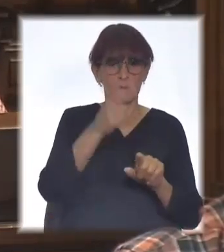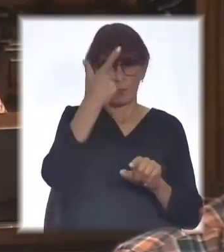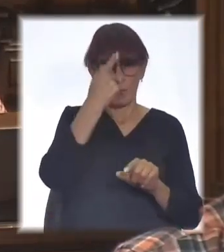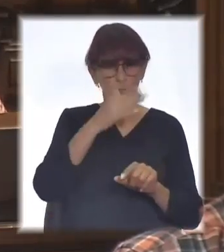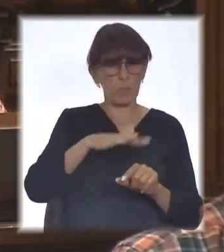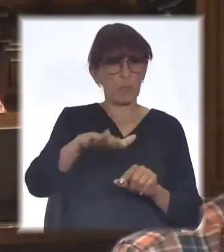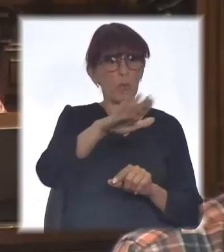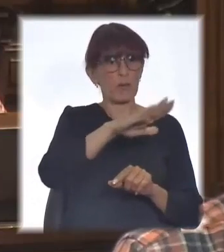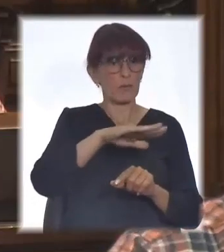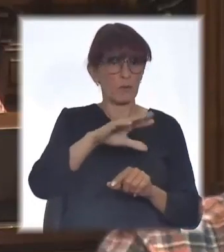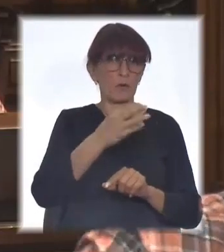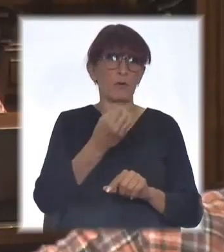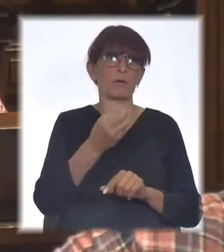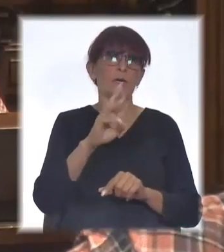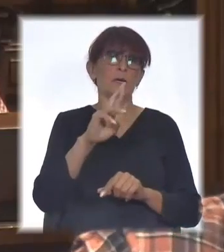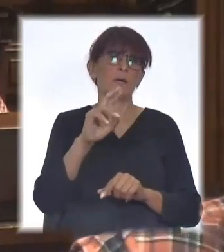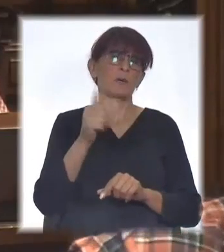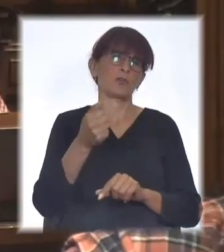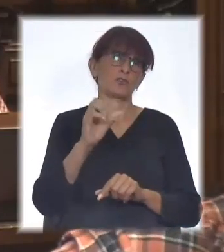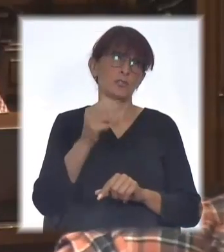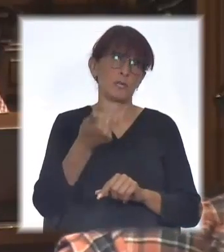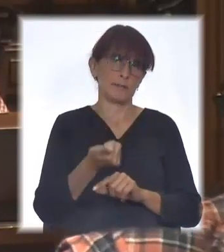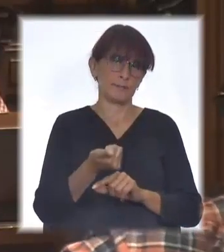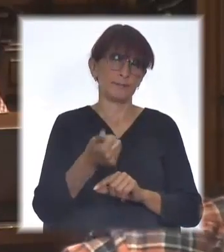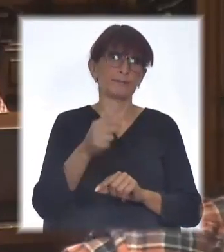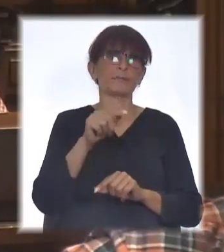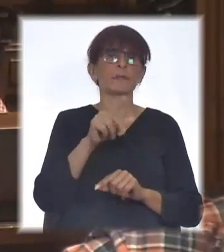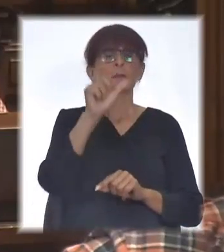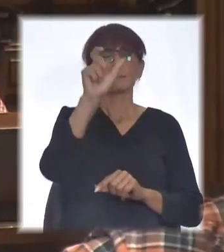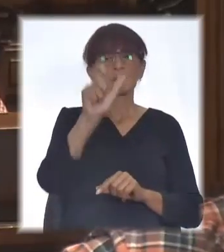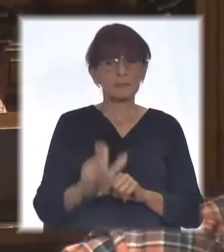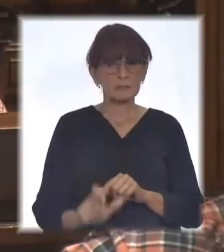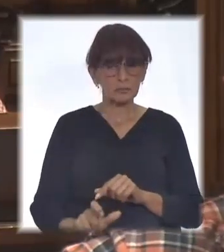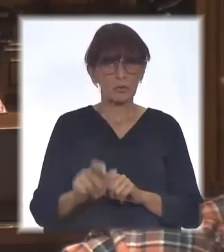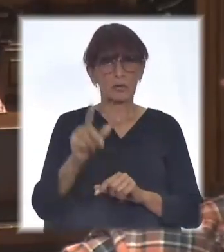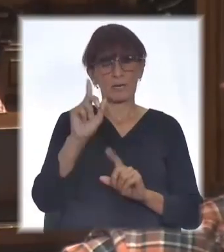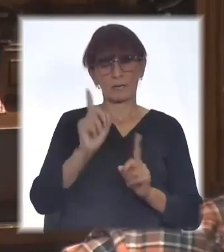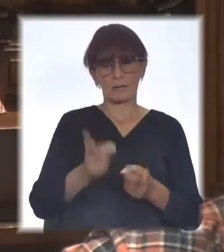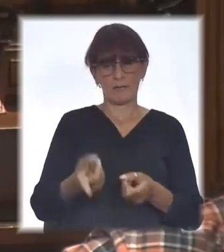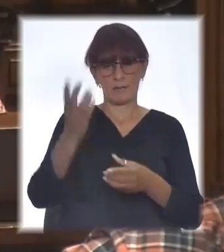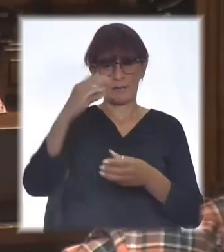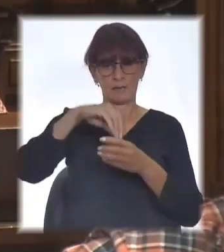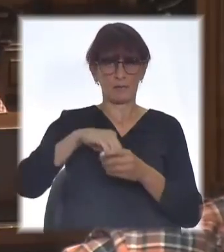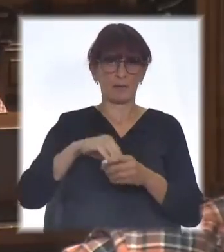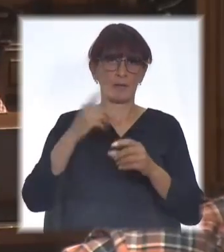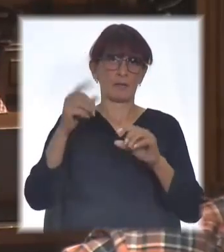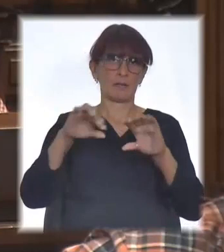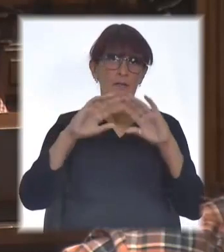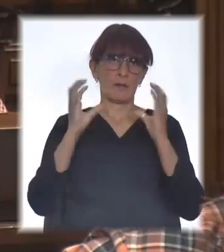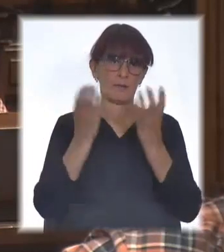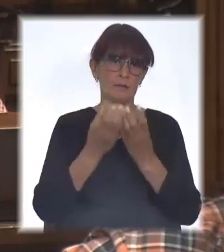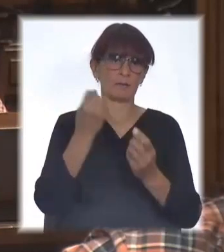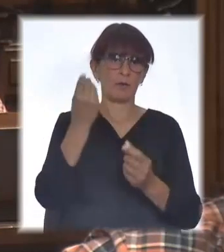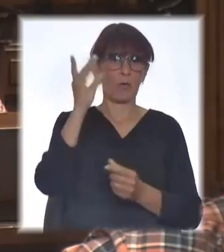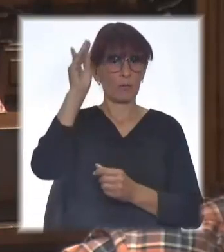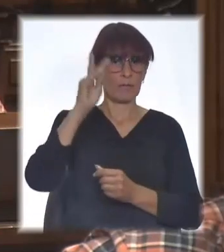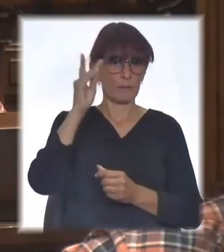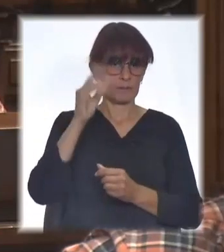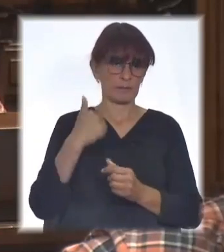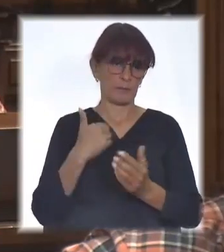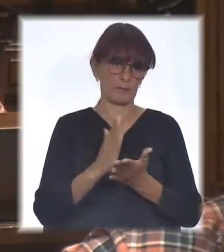julio césar da rosa persona que también supo integrar esta cámara como diputado de mi